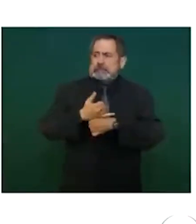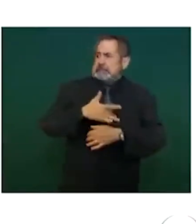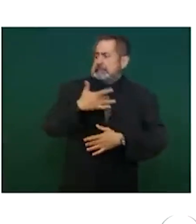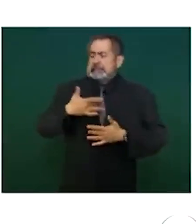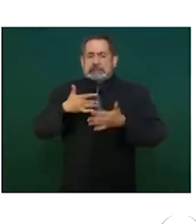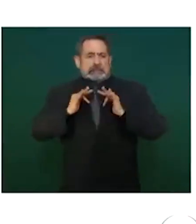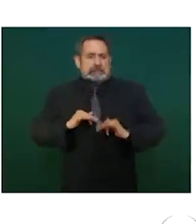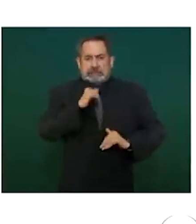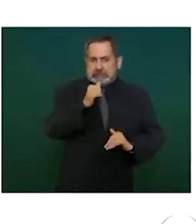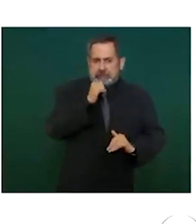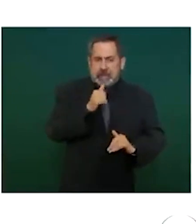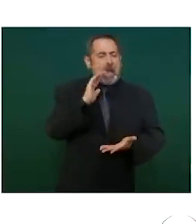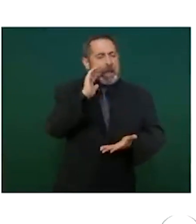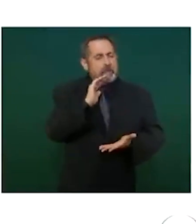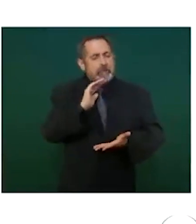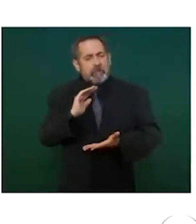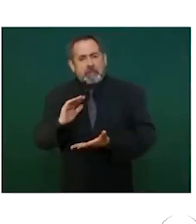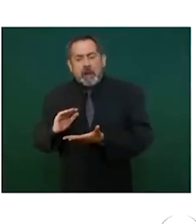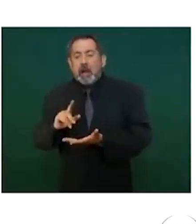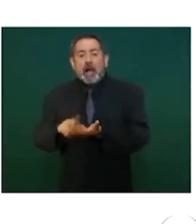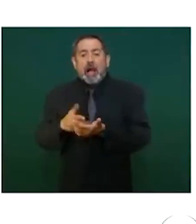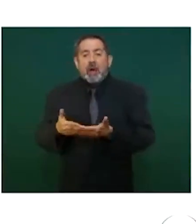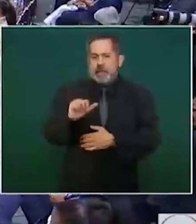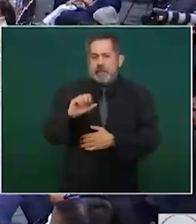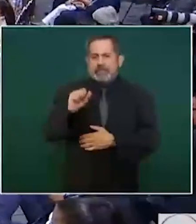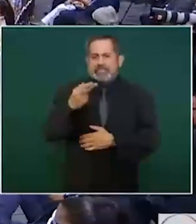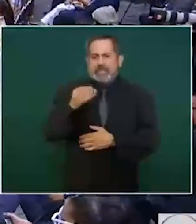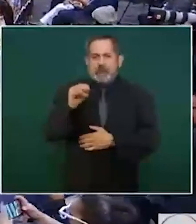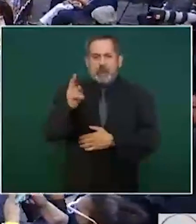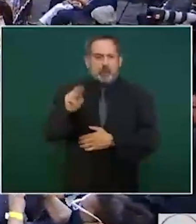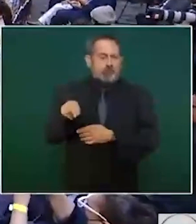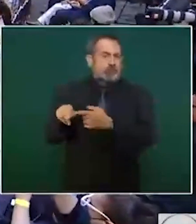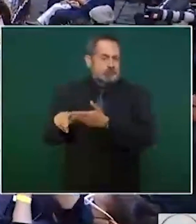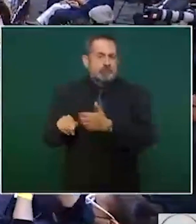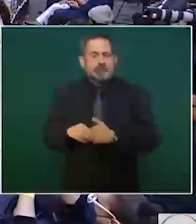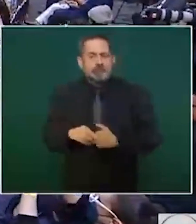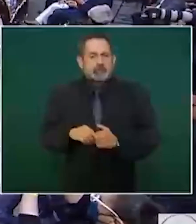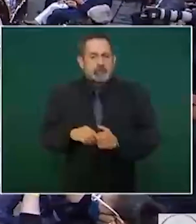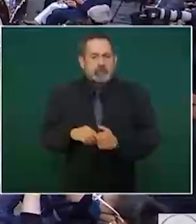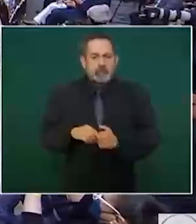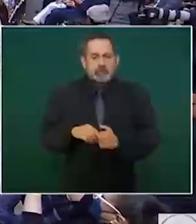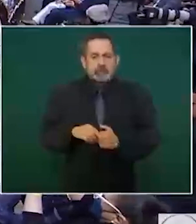inseguro y esto se ha reducido al 67%. Que como es de